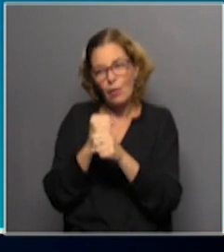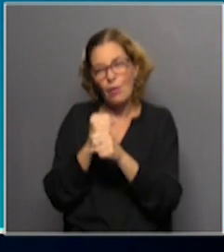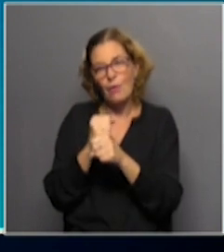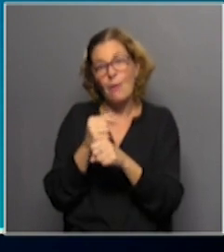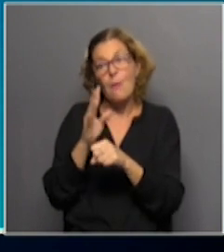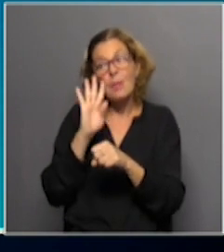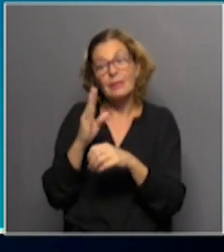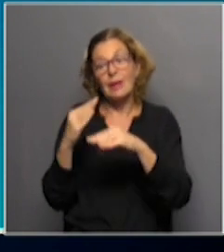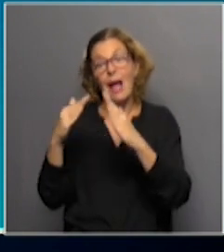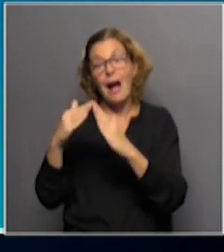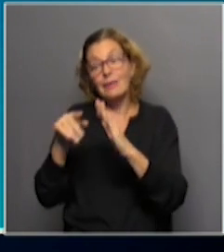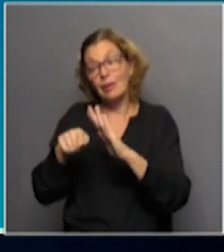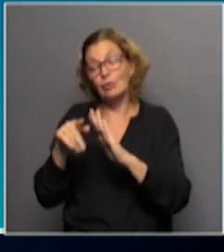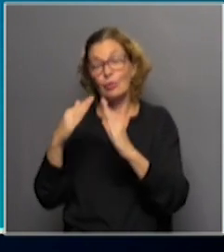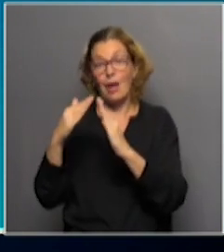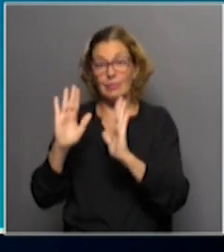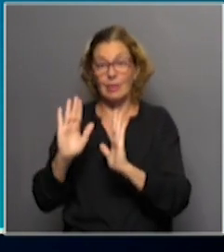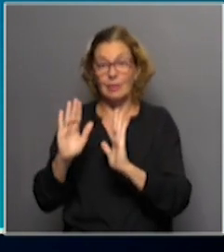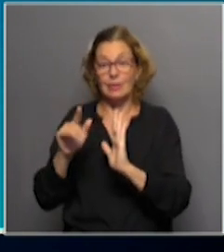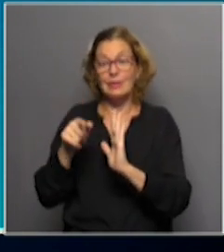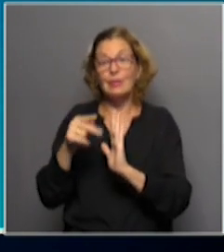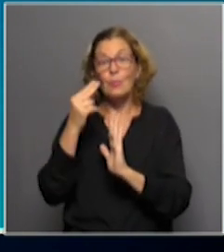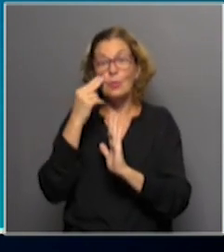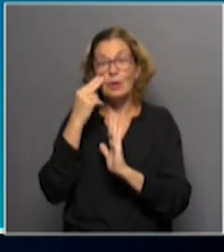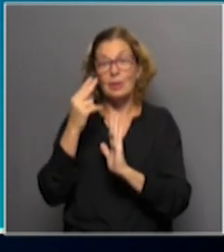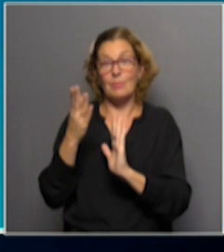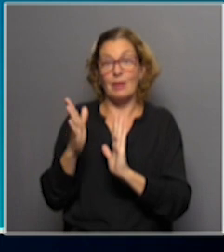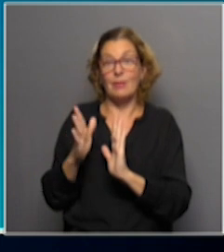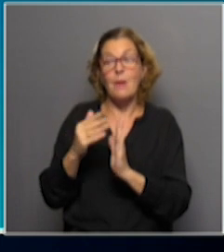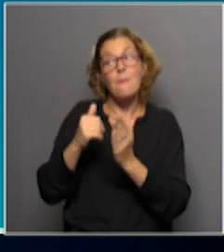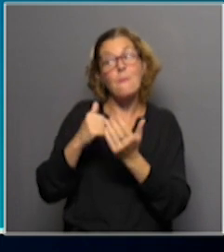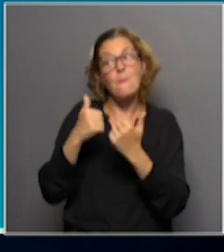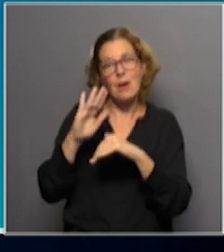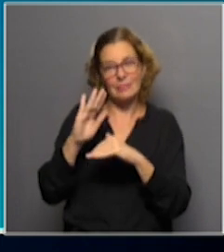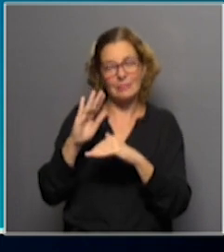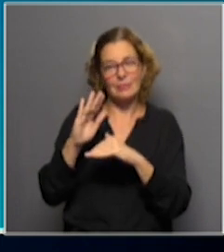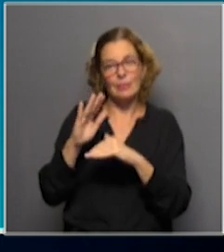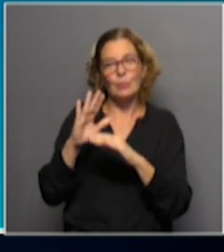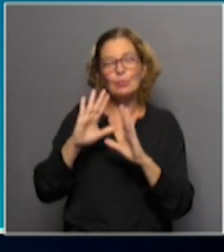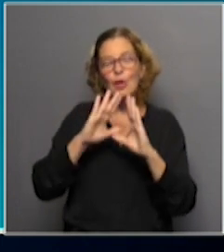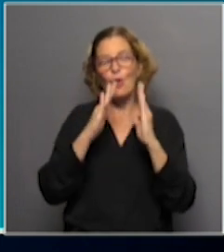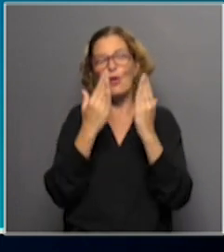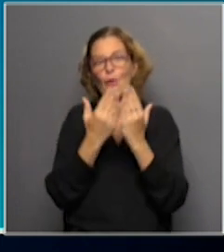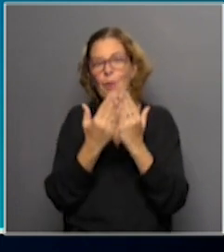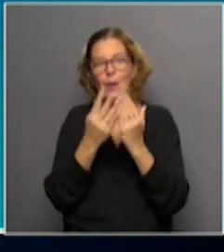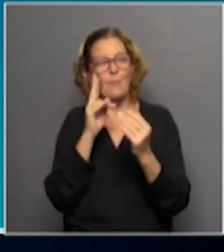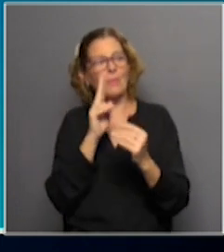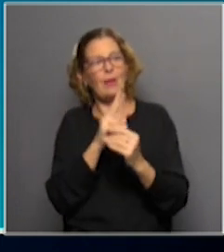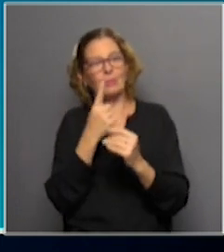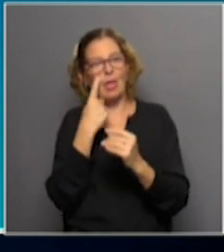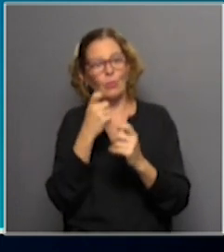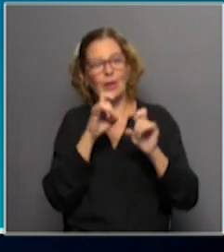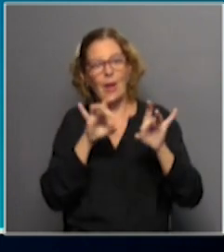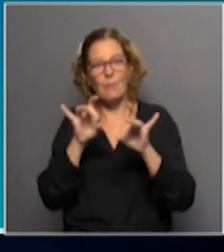la órbita del hogar, y eso tiene un impacto principalmente sobre el costado de la actividad. Pero cuando vos lo mirás en términos globales, sí, lo que está haciendo la